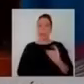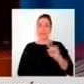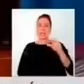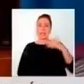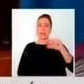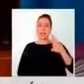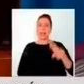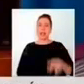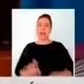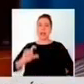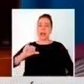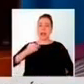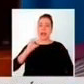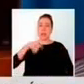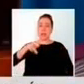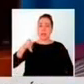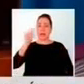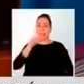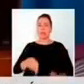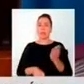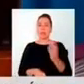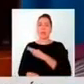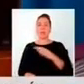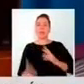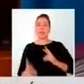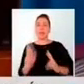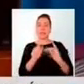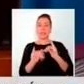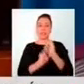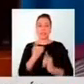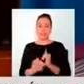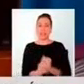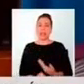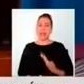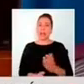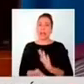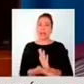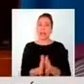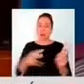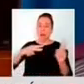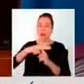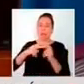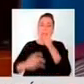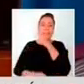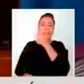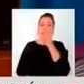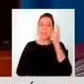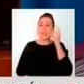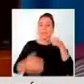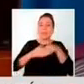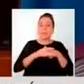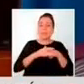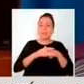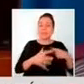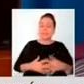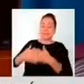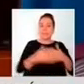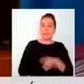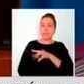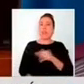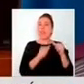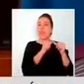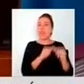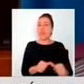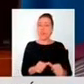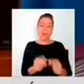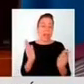virtud del cual solicita al ministro de Relaciones Exteriores gestionar la entrega de todos los archivos secretos sobre la intervención estadounidense en Chile en el periodo que indica. Eso es